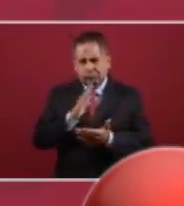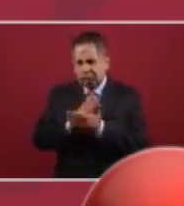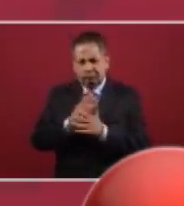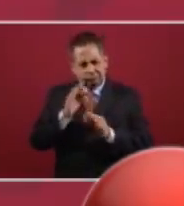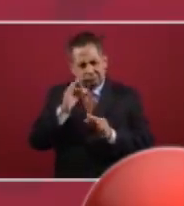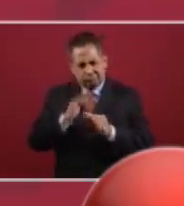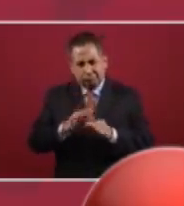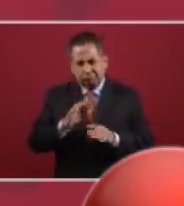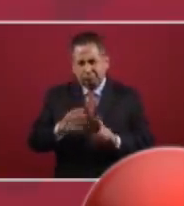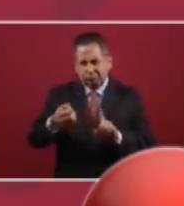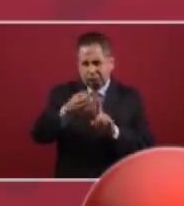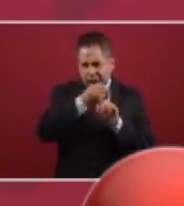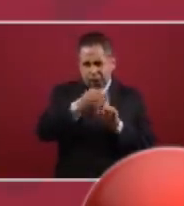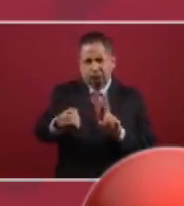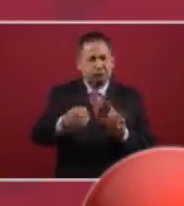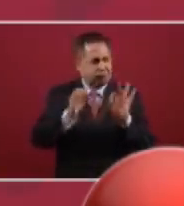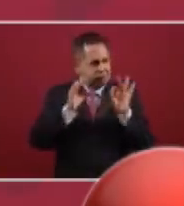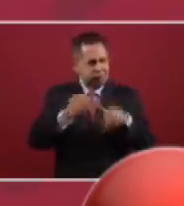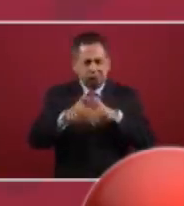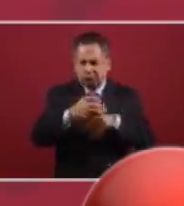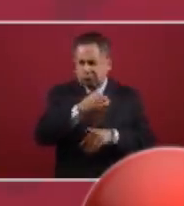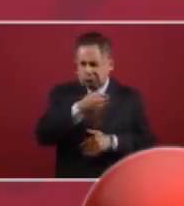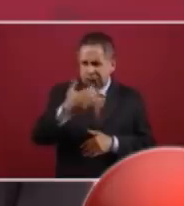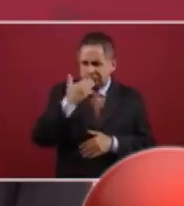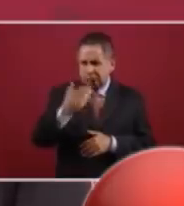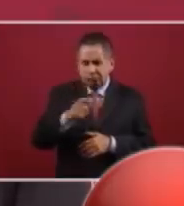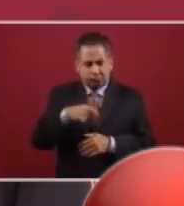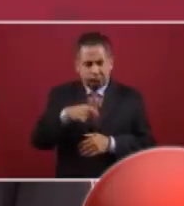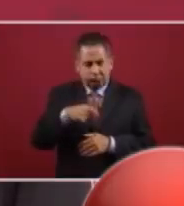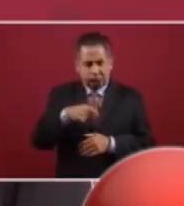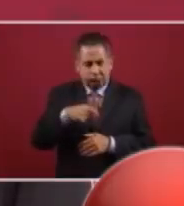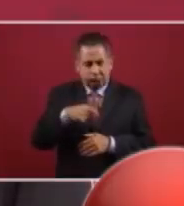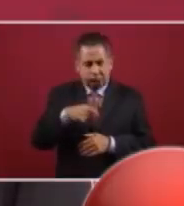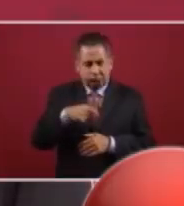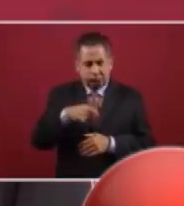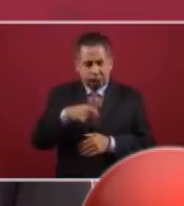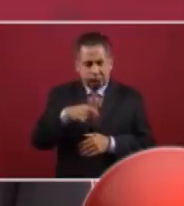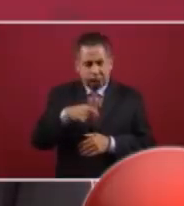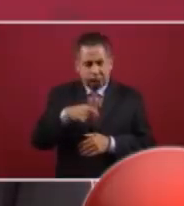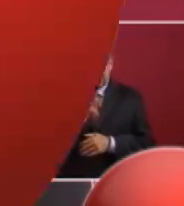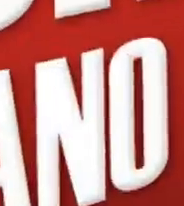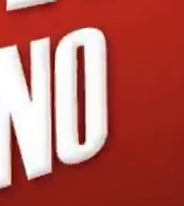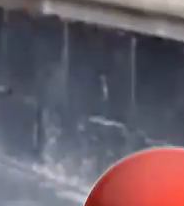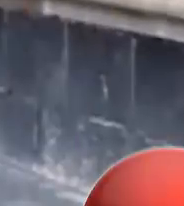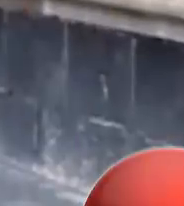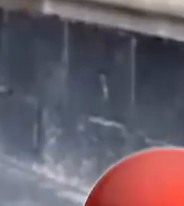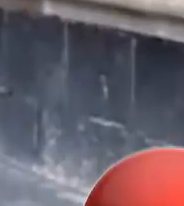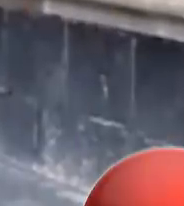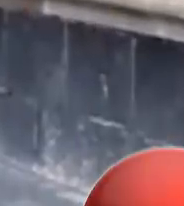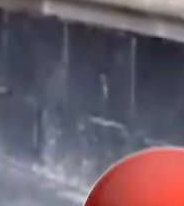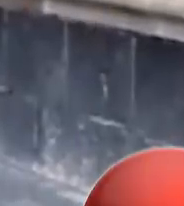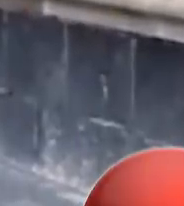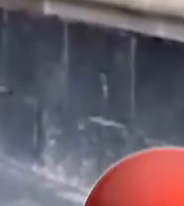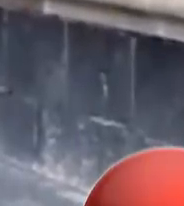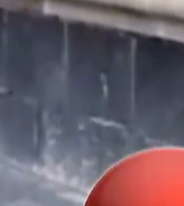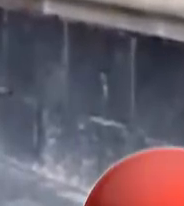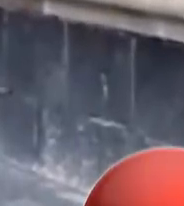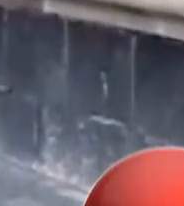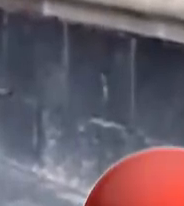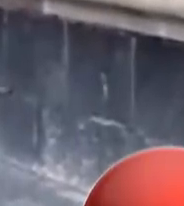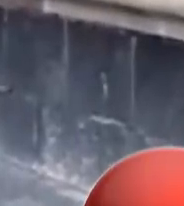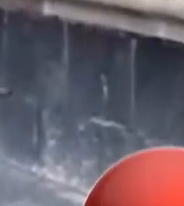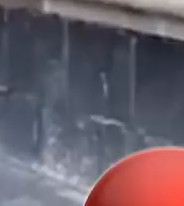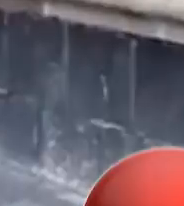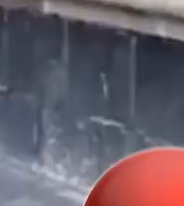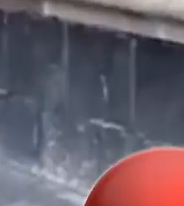bastante organización de Así los lo dijo manifestantes. el presidente Andrés Manuel López Obrador, pidiendo ayuda al pueblo